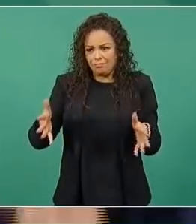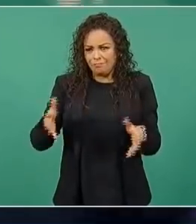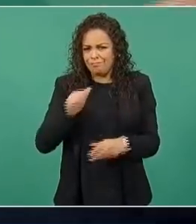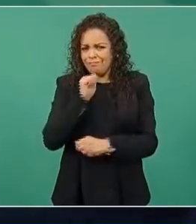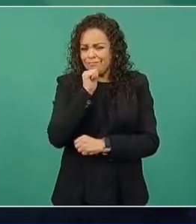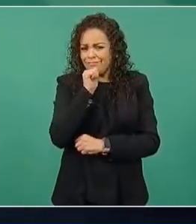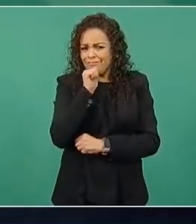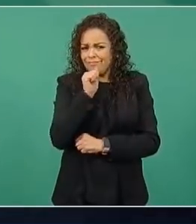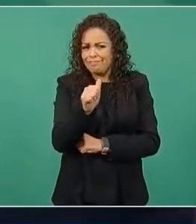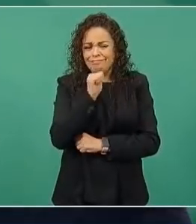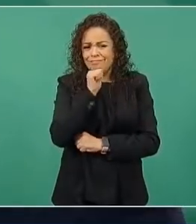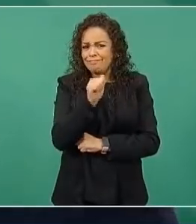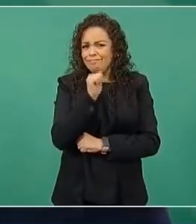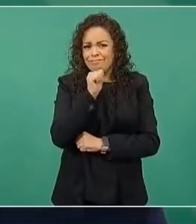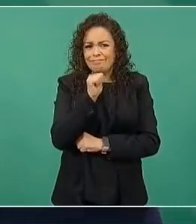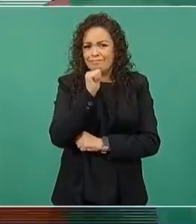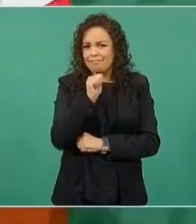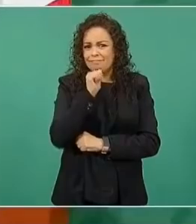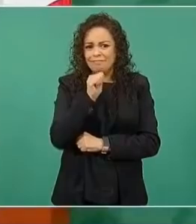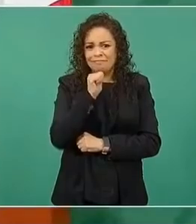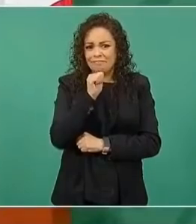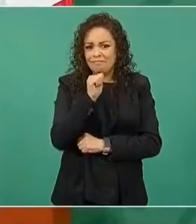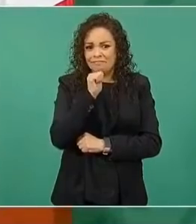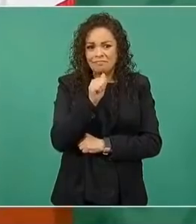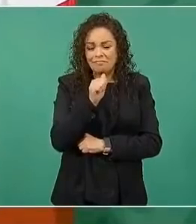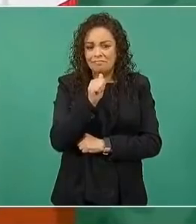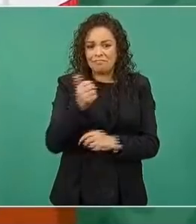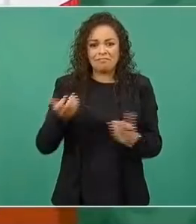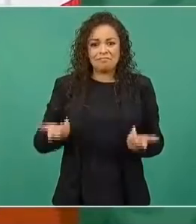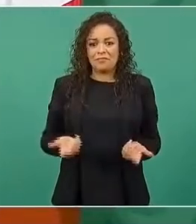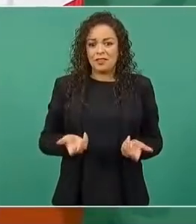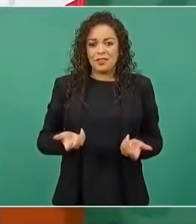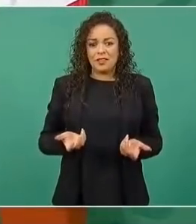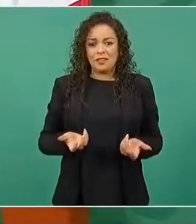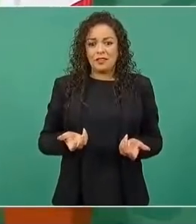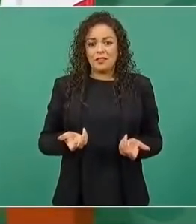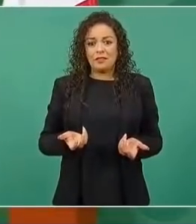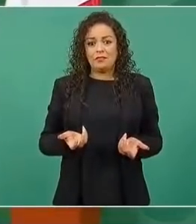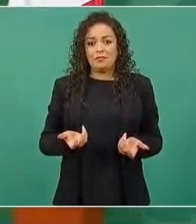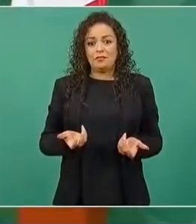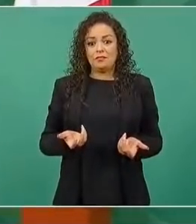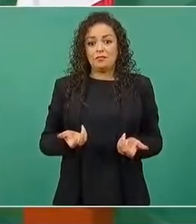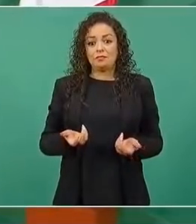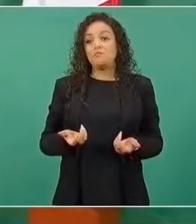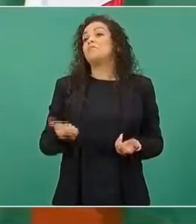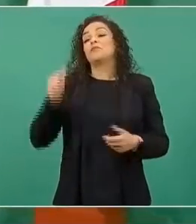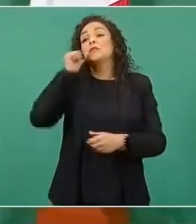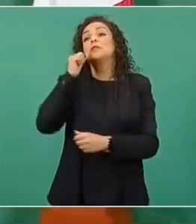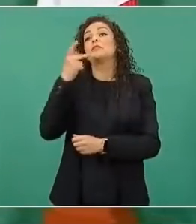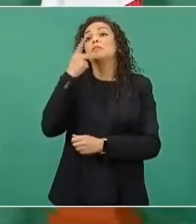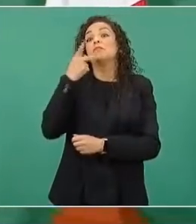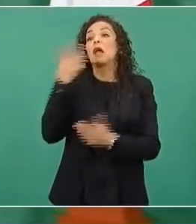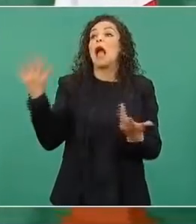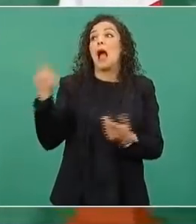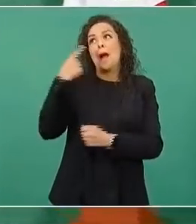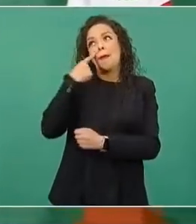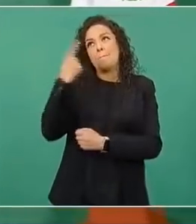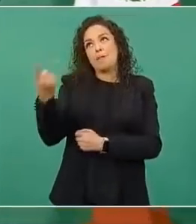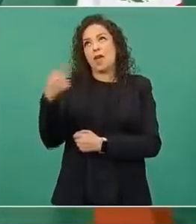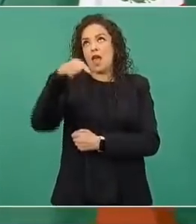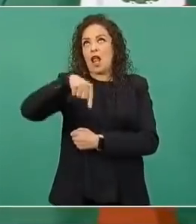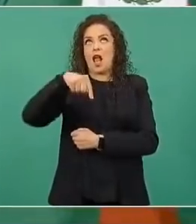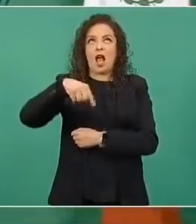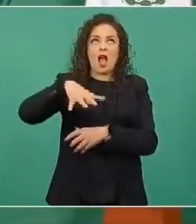Ya no hablemos de otras cosas, porque siempre se argumenta, bueno, pues aquí el palacio,